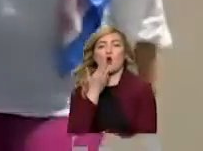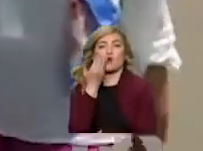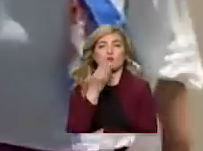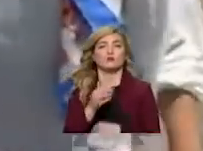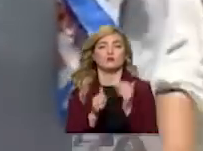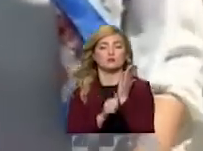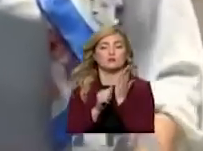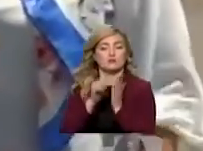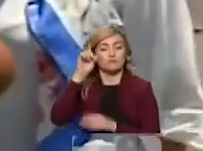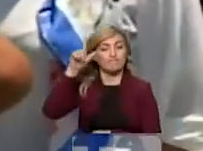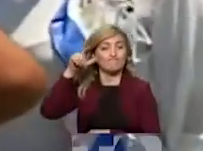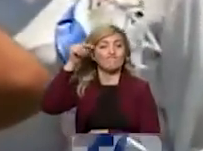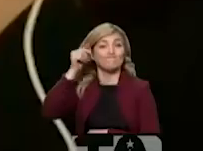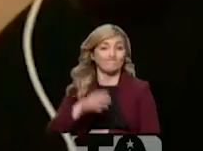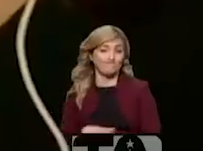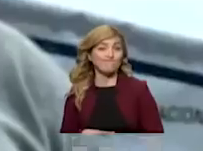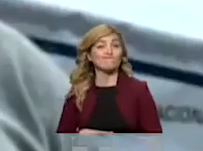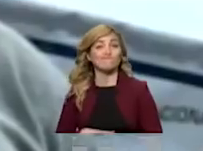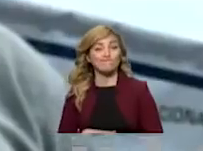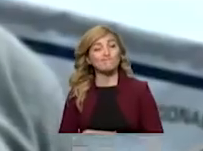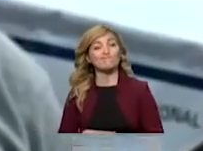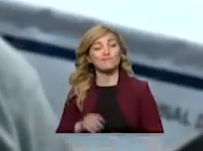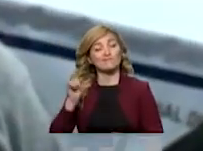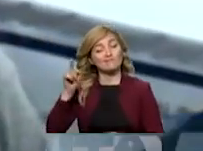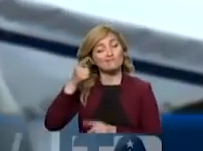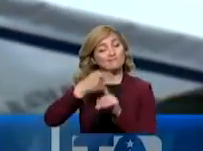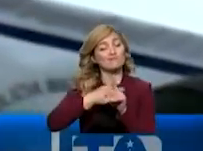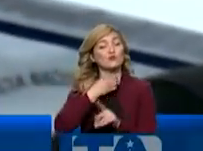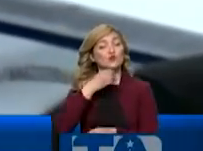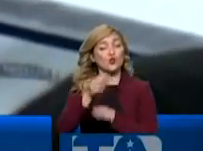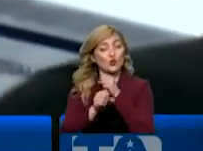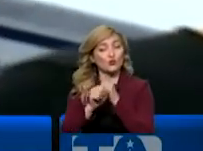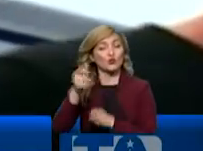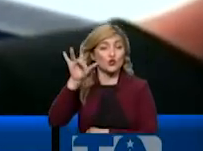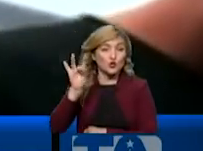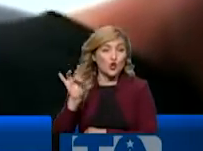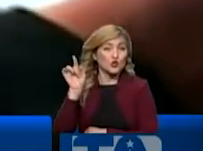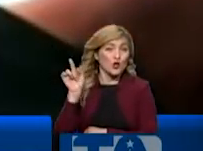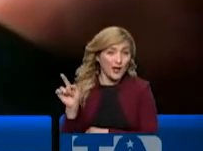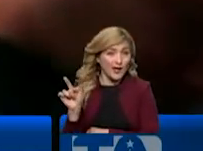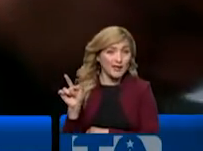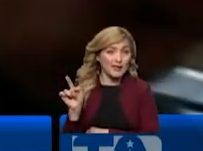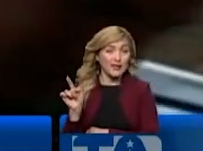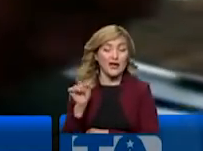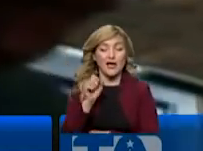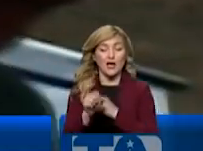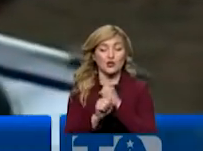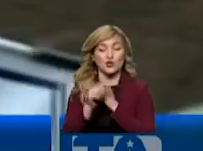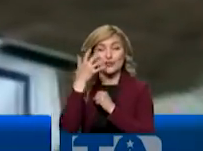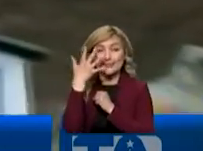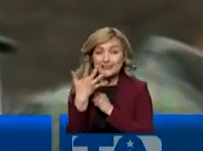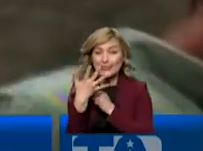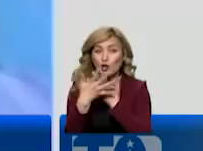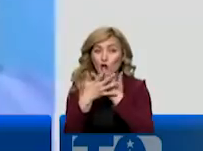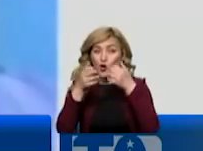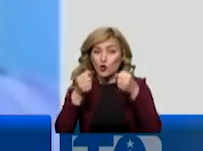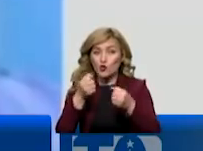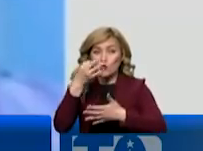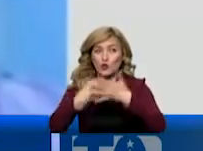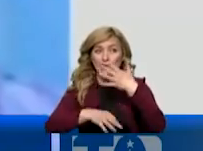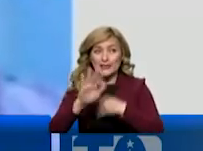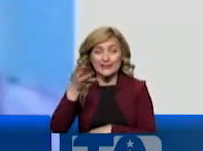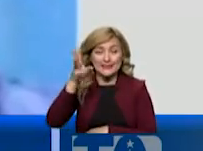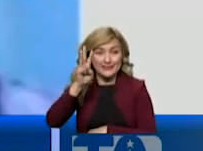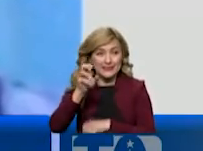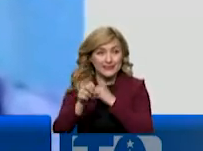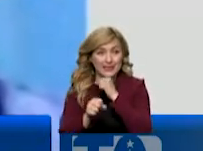decía la ministra de Gobierno poco después de enterarse que en agosto del 2018, cuando había cumplido solo 5 años de su condena de 16